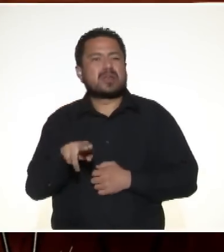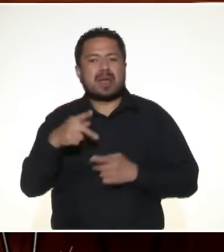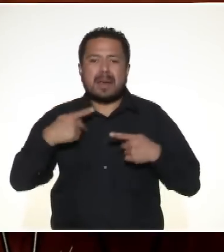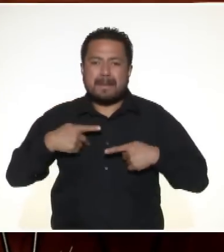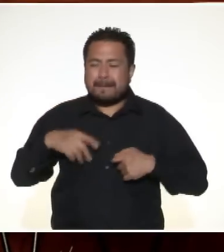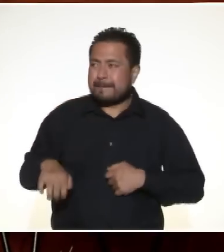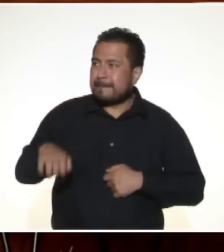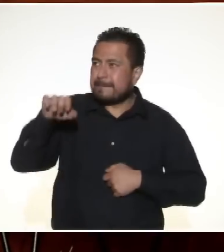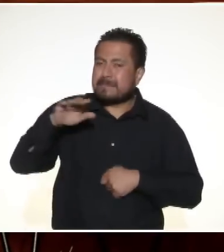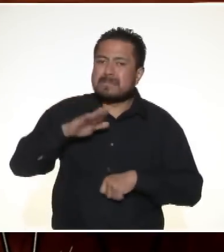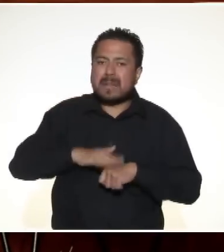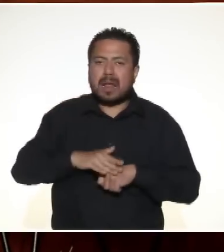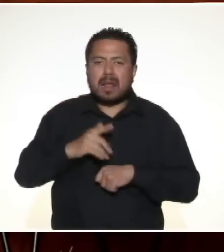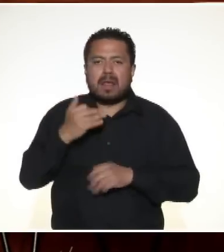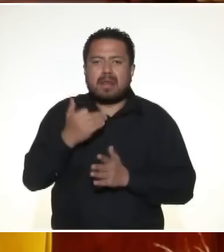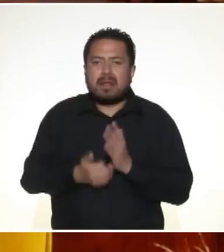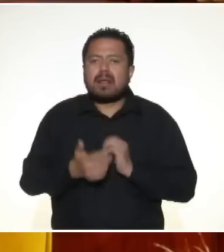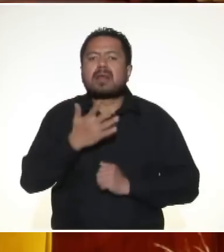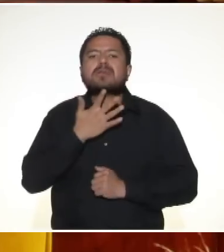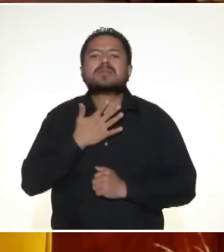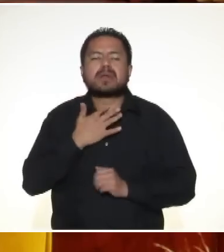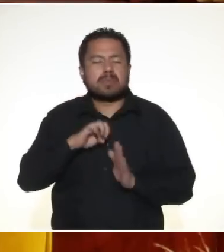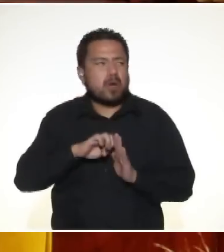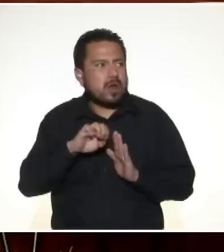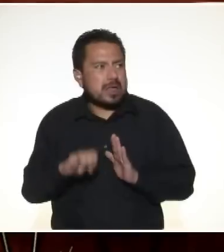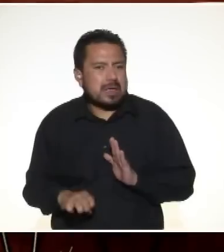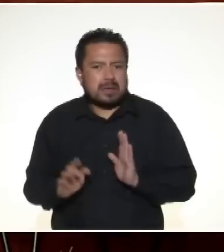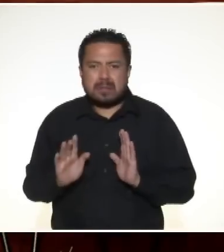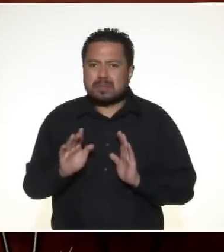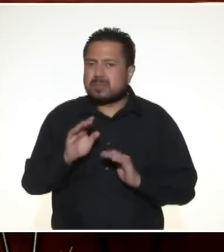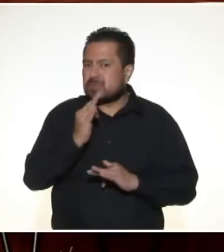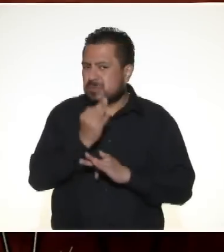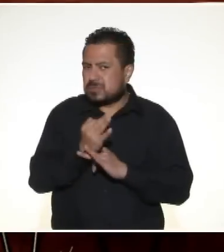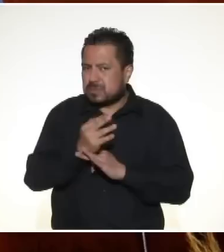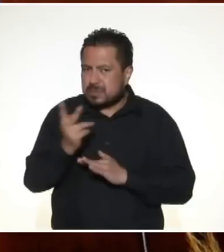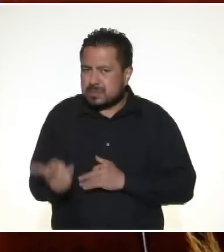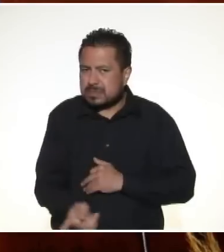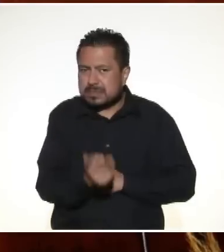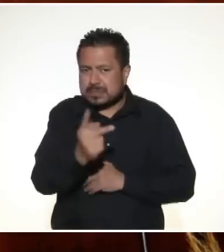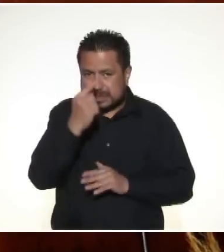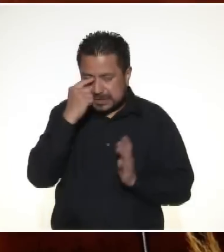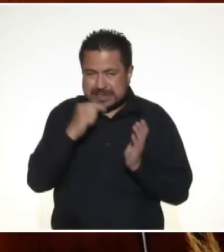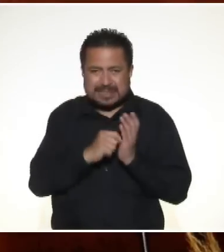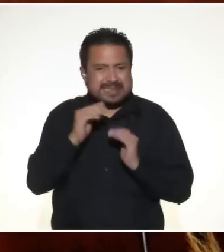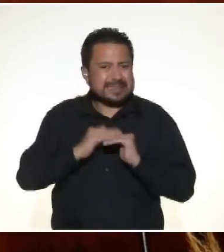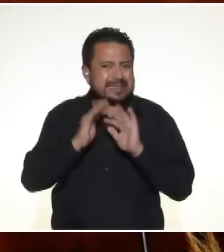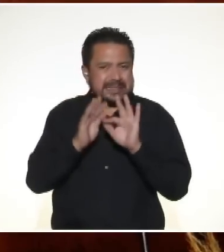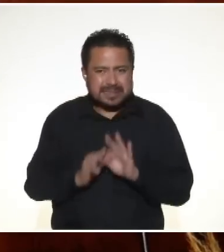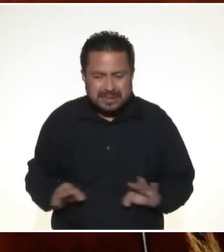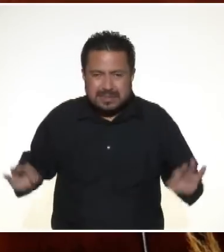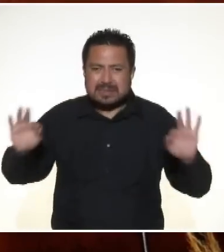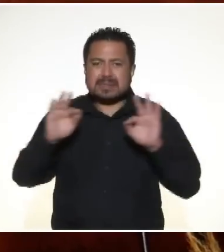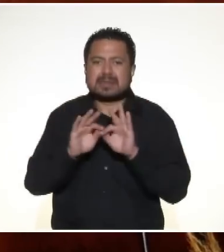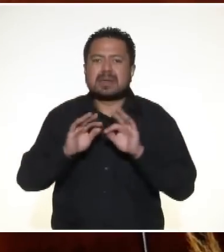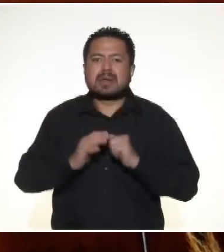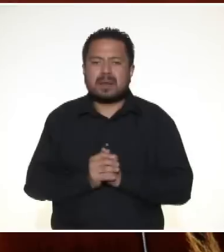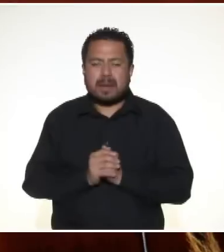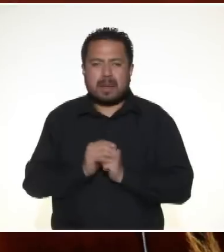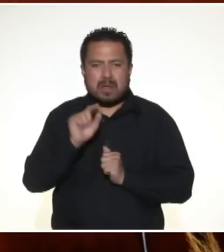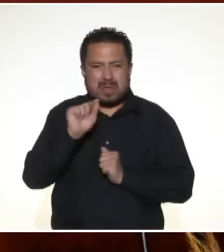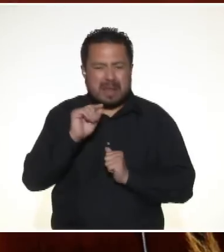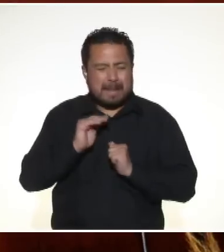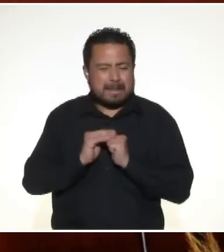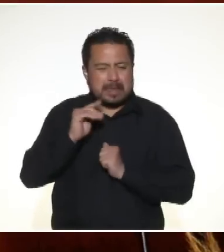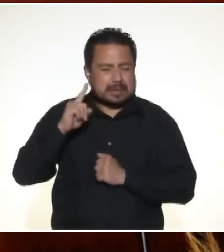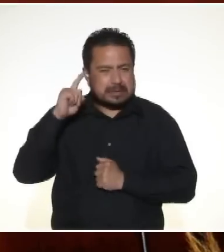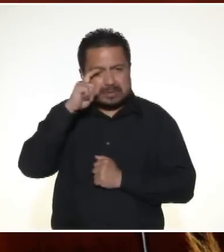es más susceptible a deshidratación, por ejemplo. Pero voy a hacer una pregunta que creo que es muy clave y un poquito